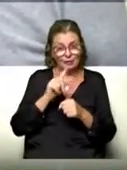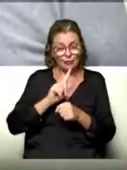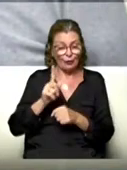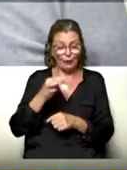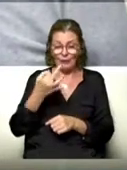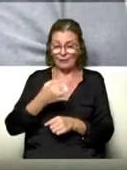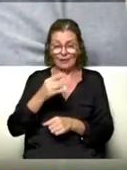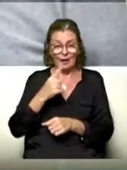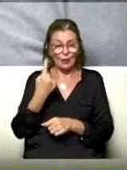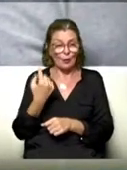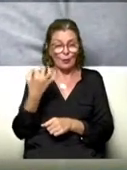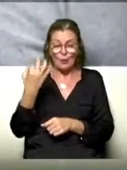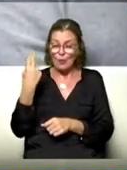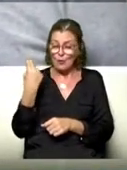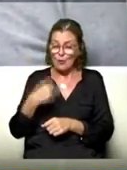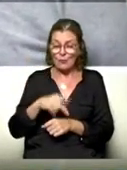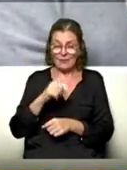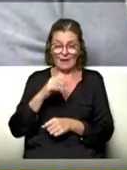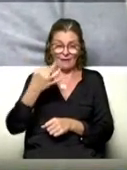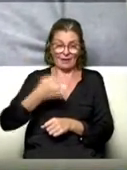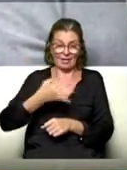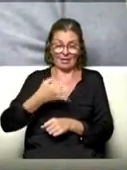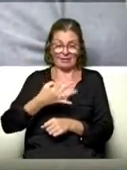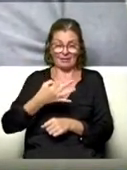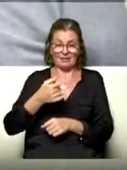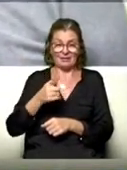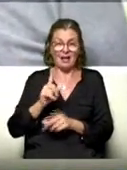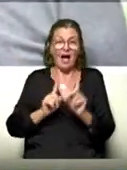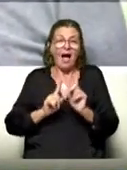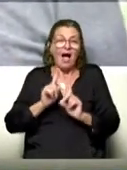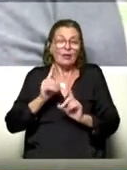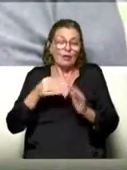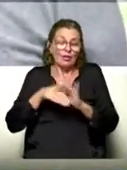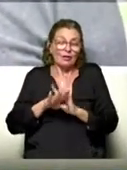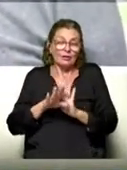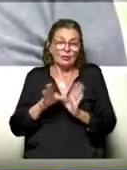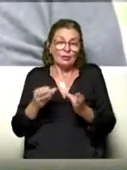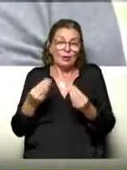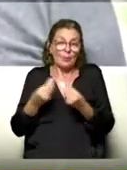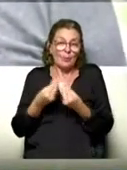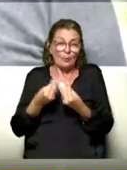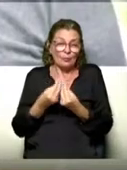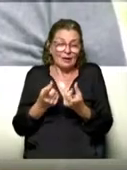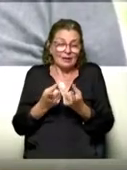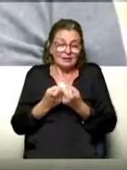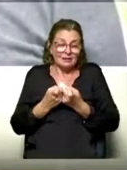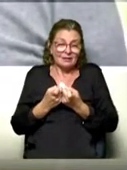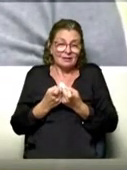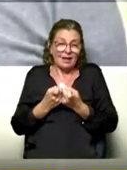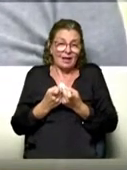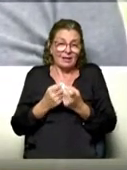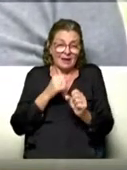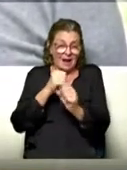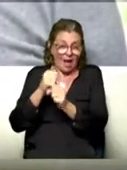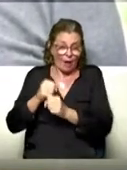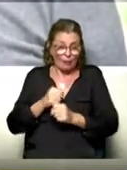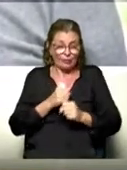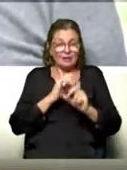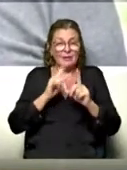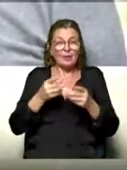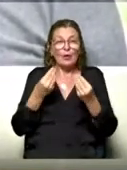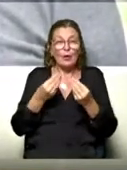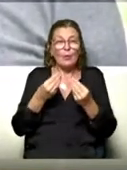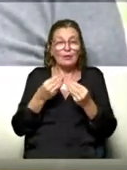eso nunca fue cierto. Es una parte dentro de las muchas necesidades que hay en las ollas y también de cómo se